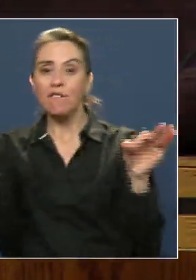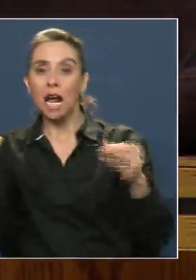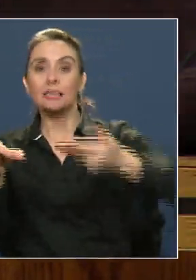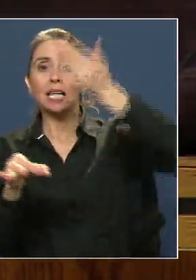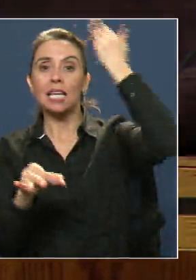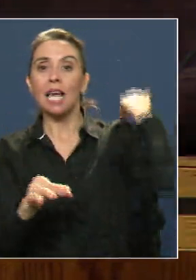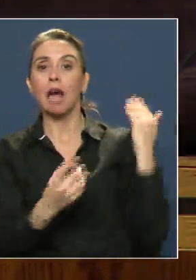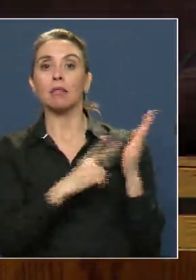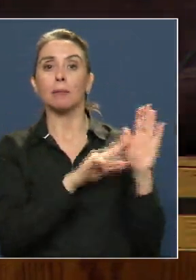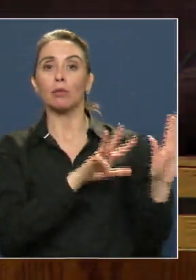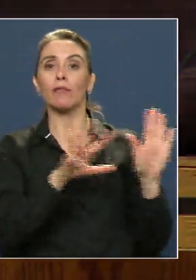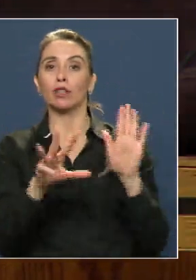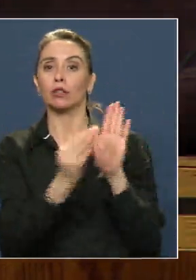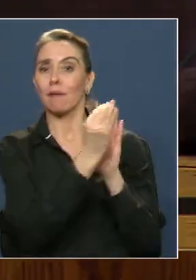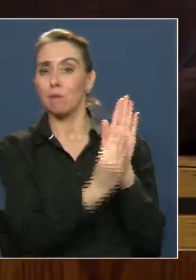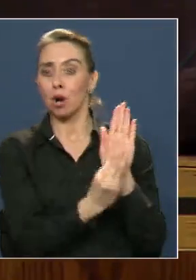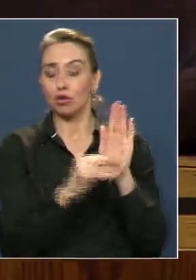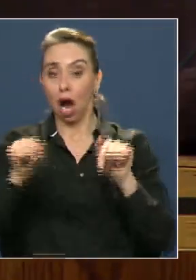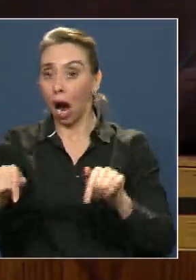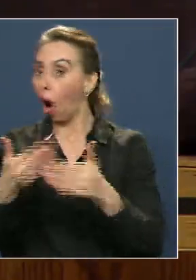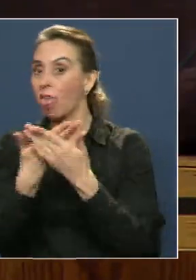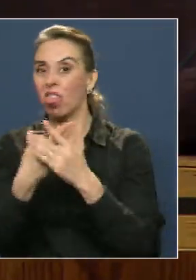hasta 1999 al que hay hoy día.